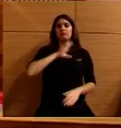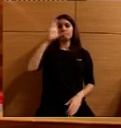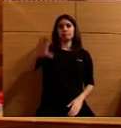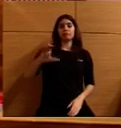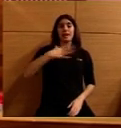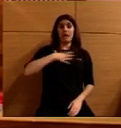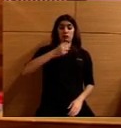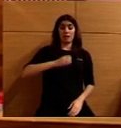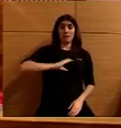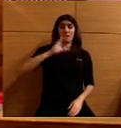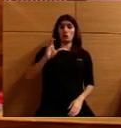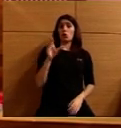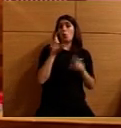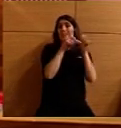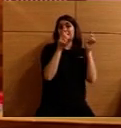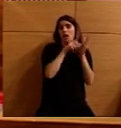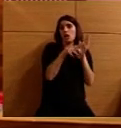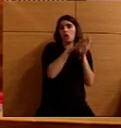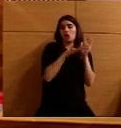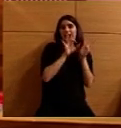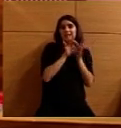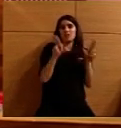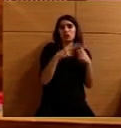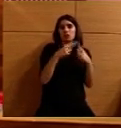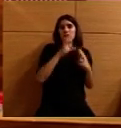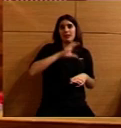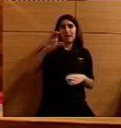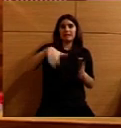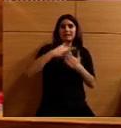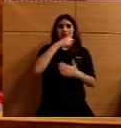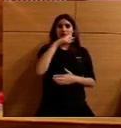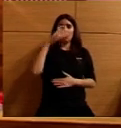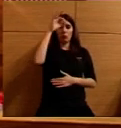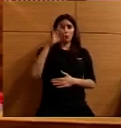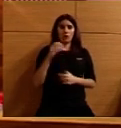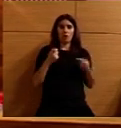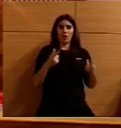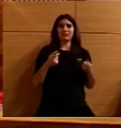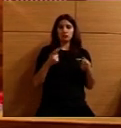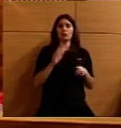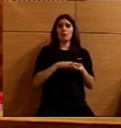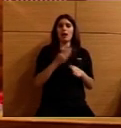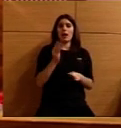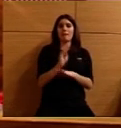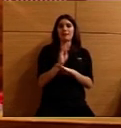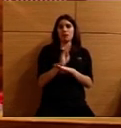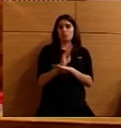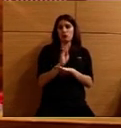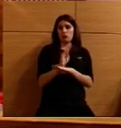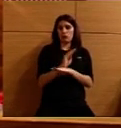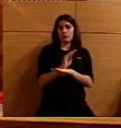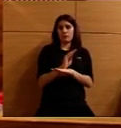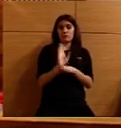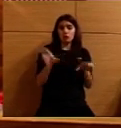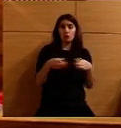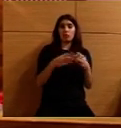del ayuntamiento o entidad local a través de sus servicios sociales hasta el 100% de los gastos para atender los costes de mantenimiento,